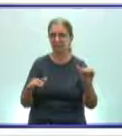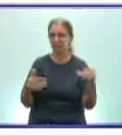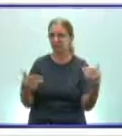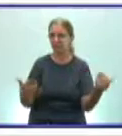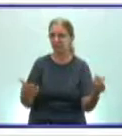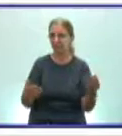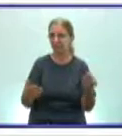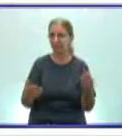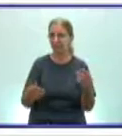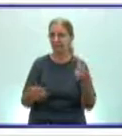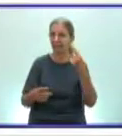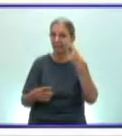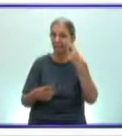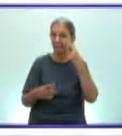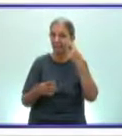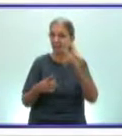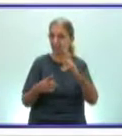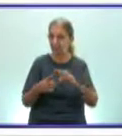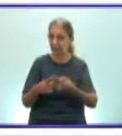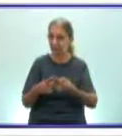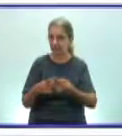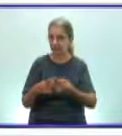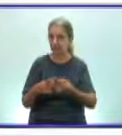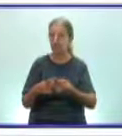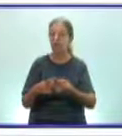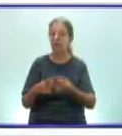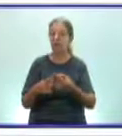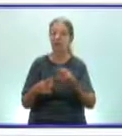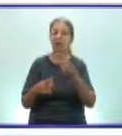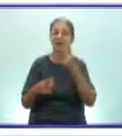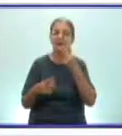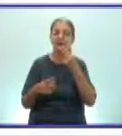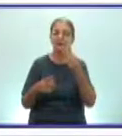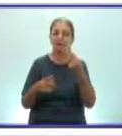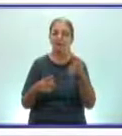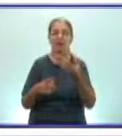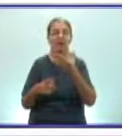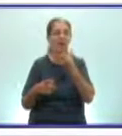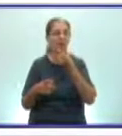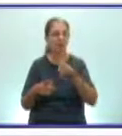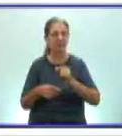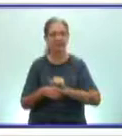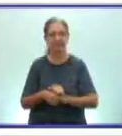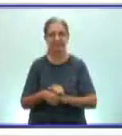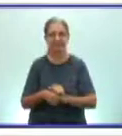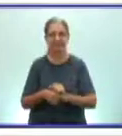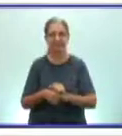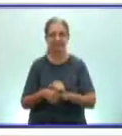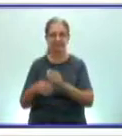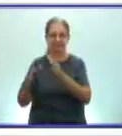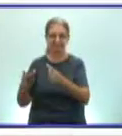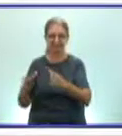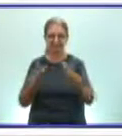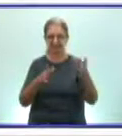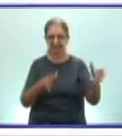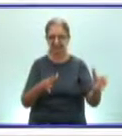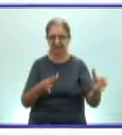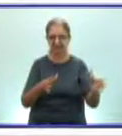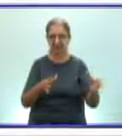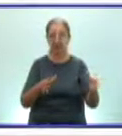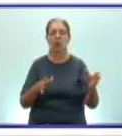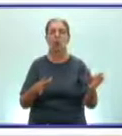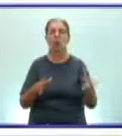coincidan conmigo en qué son los motivos por los que los jóvenes fuman. Se clasifica como, por